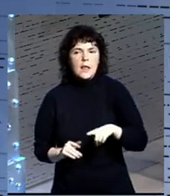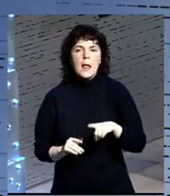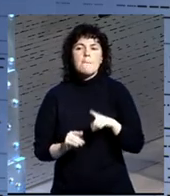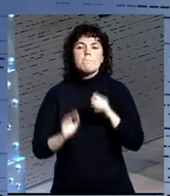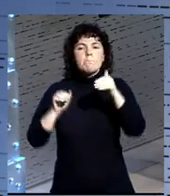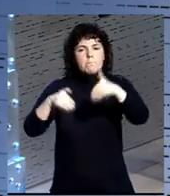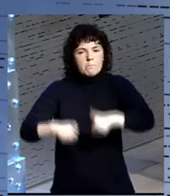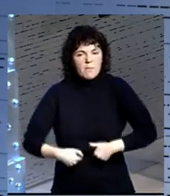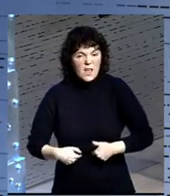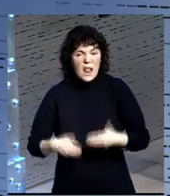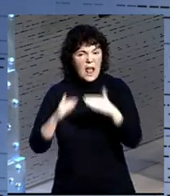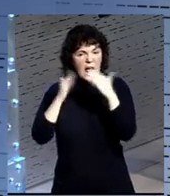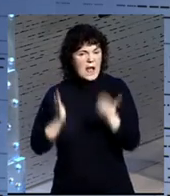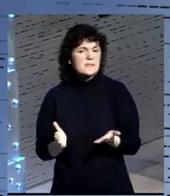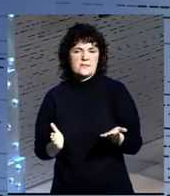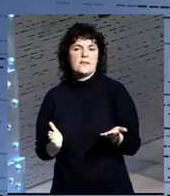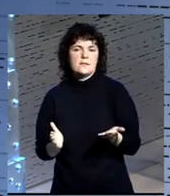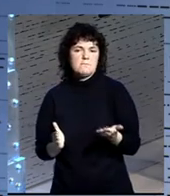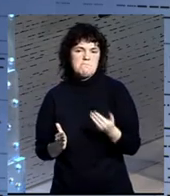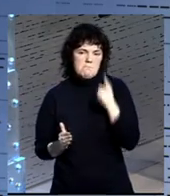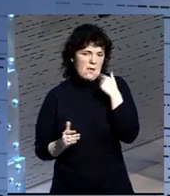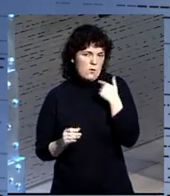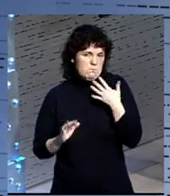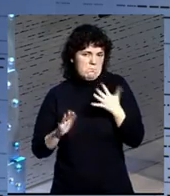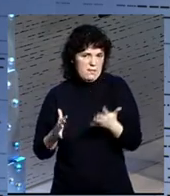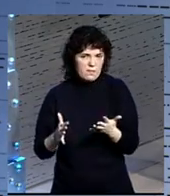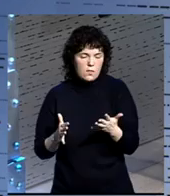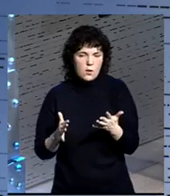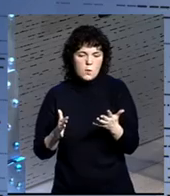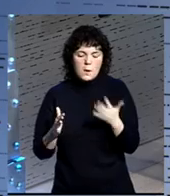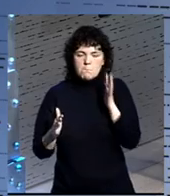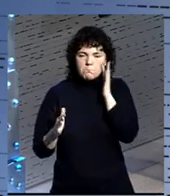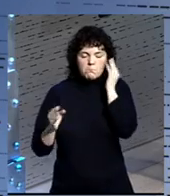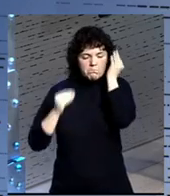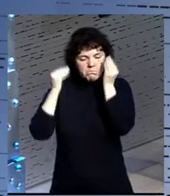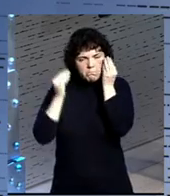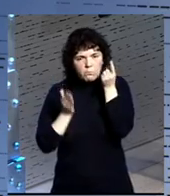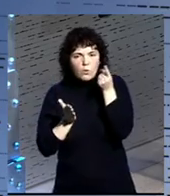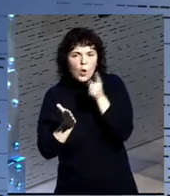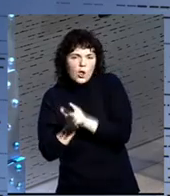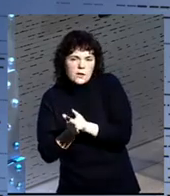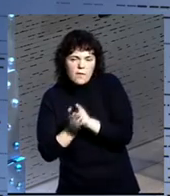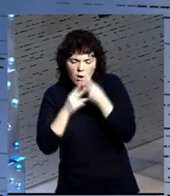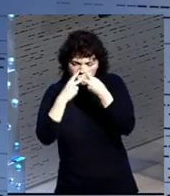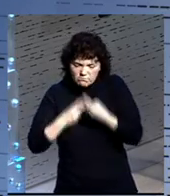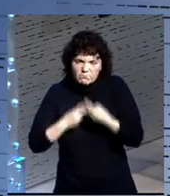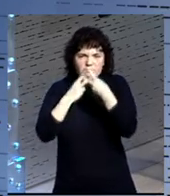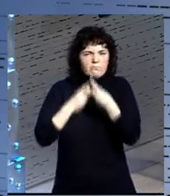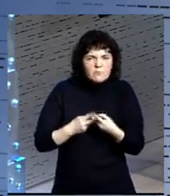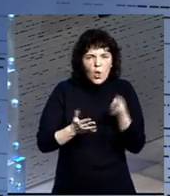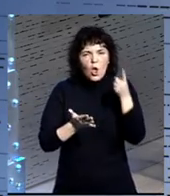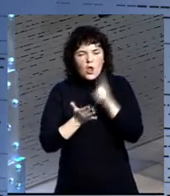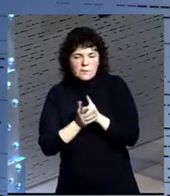home, la vuelta a casa, la reconsideración, la reevaluación de